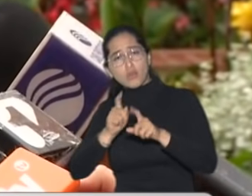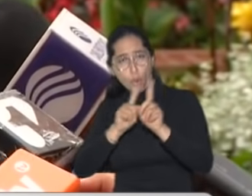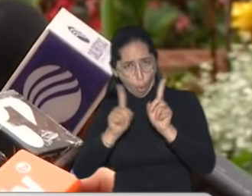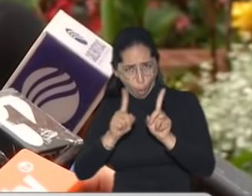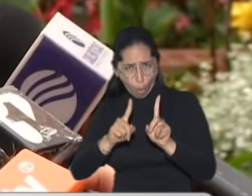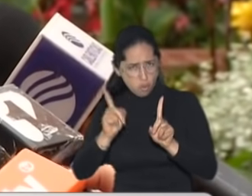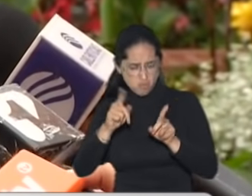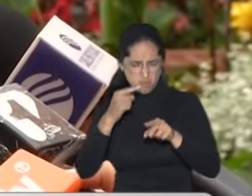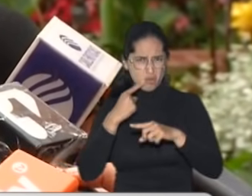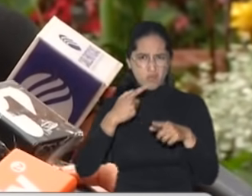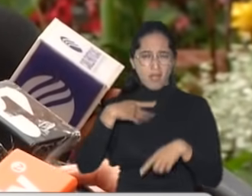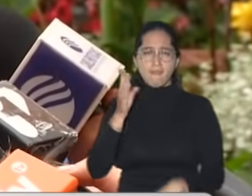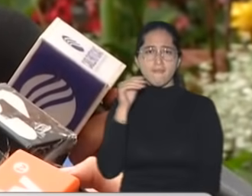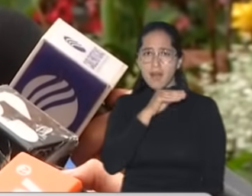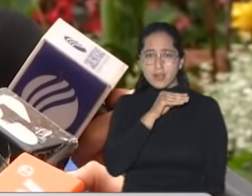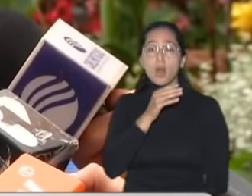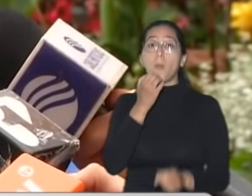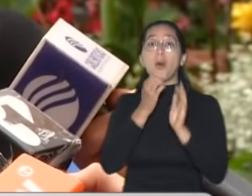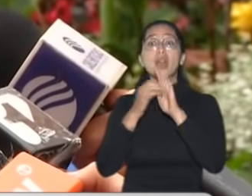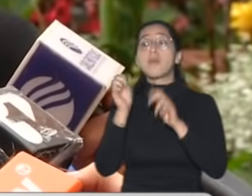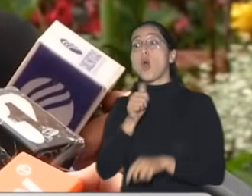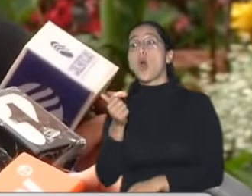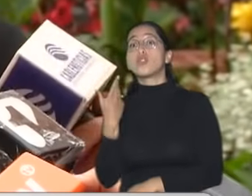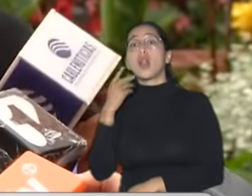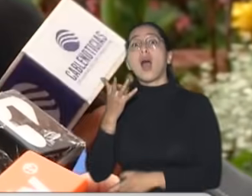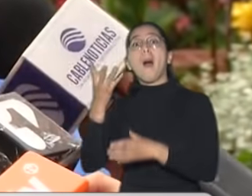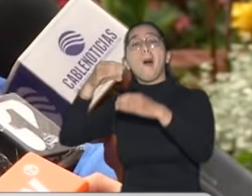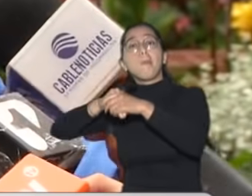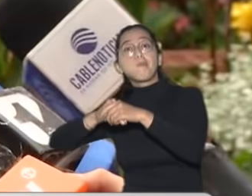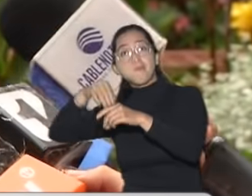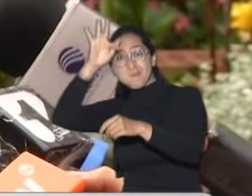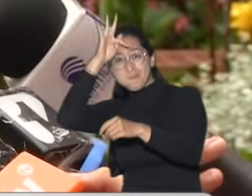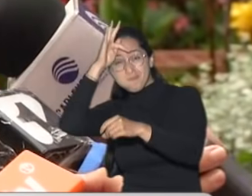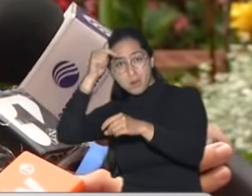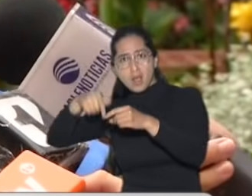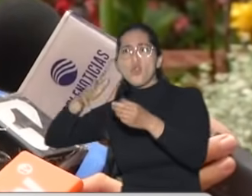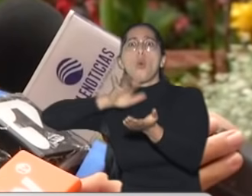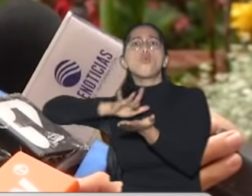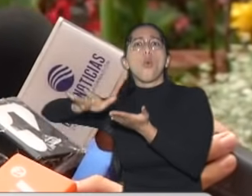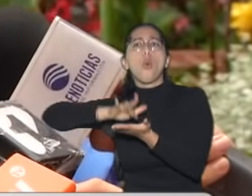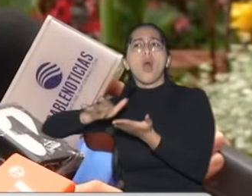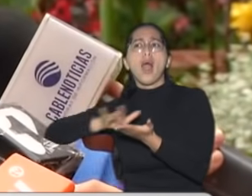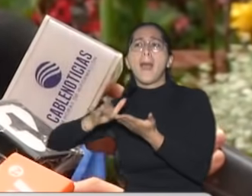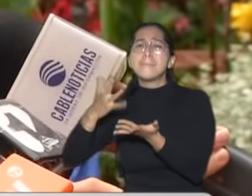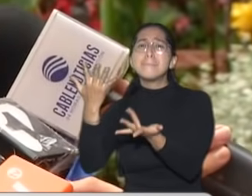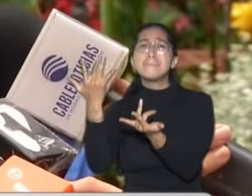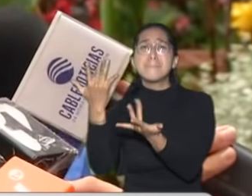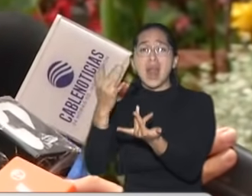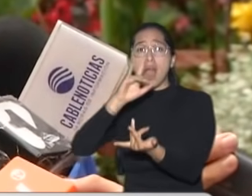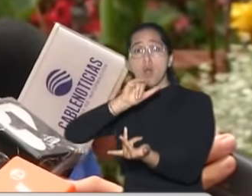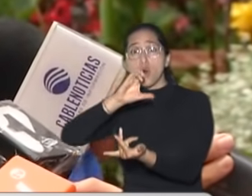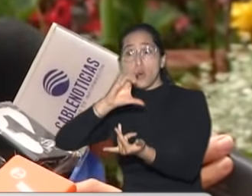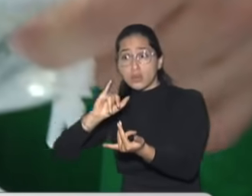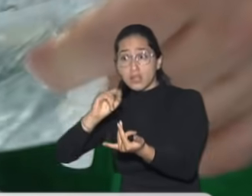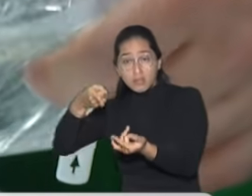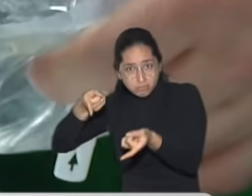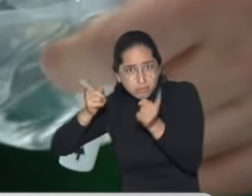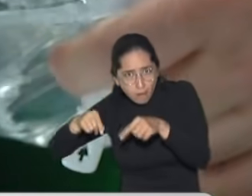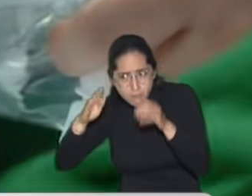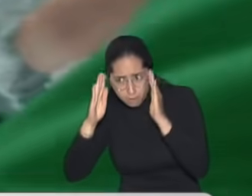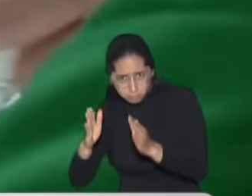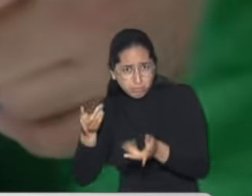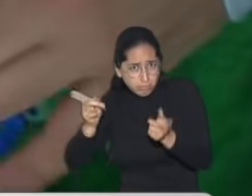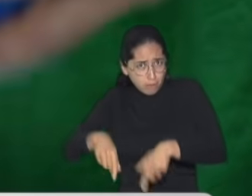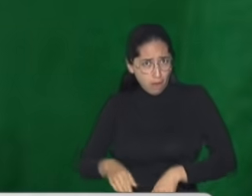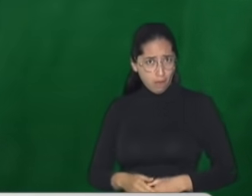cosa. El paciente que está en urgencias, que eventualmente está esperando una unidad de cuidados intensivos, también está atendido. En